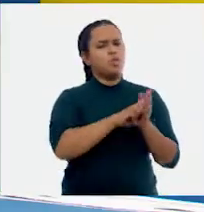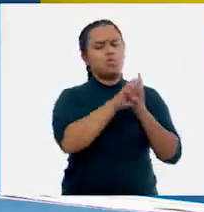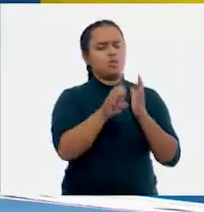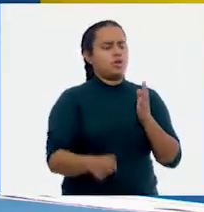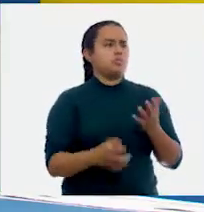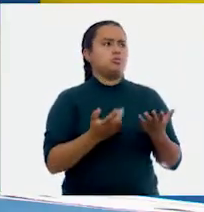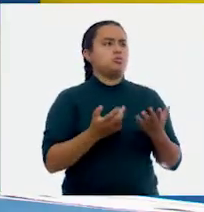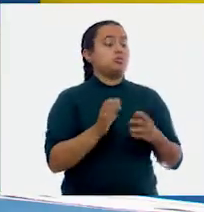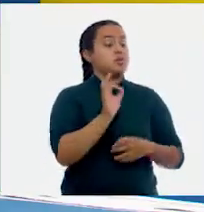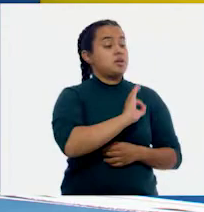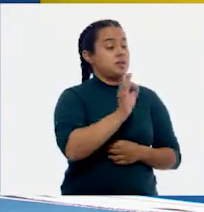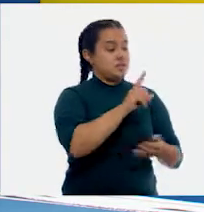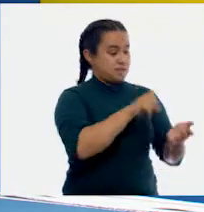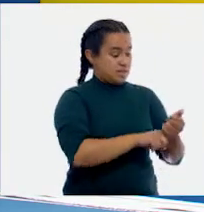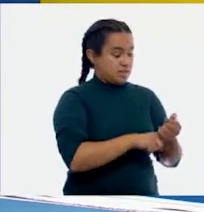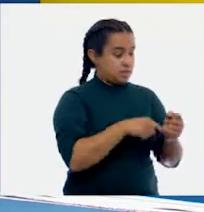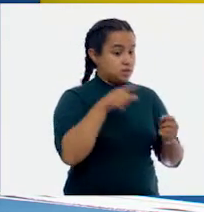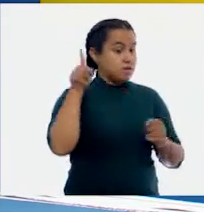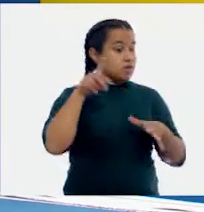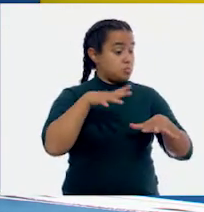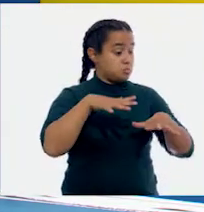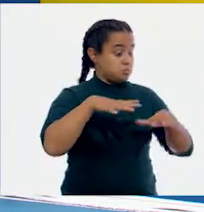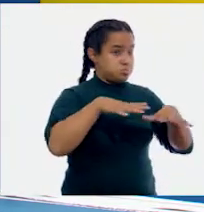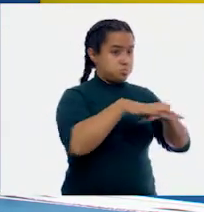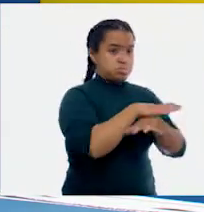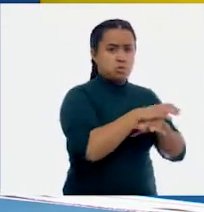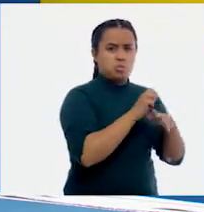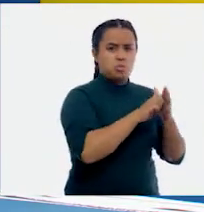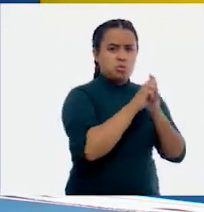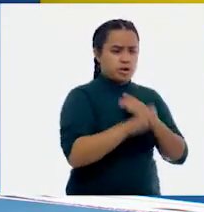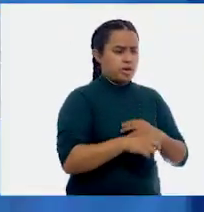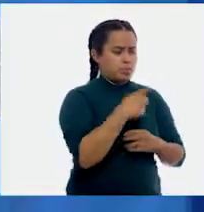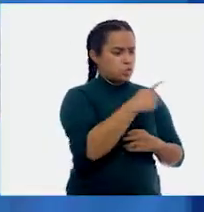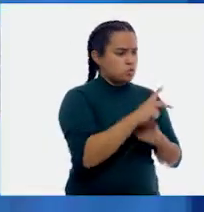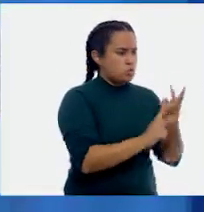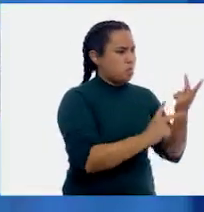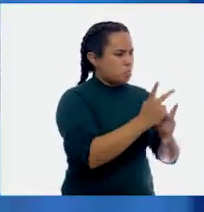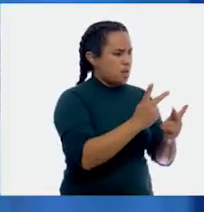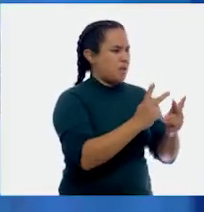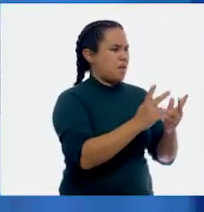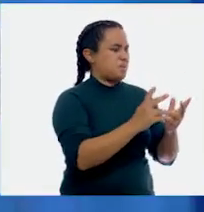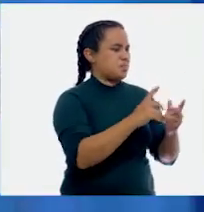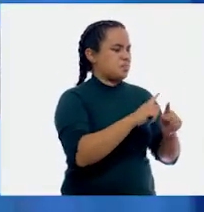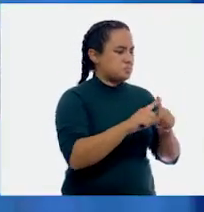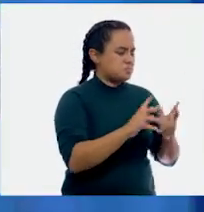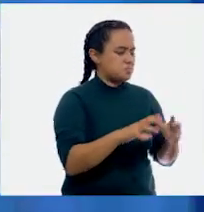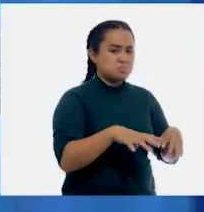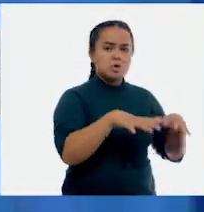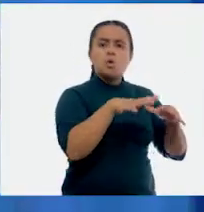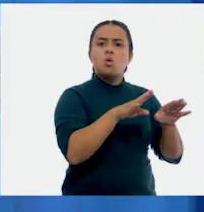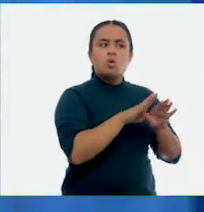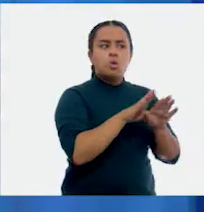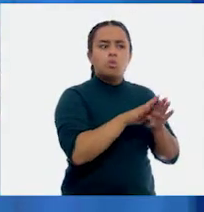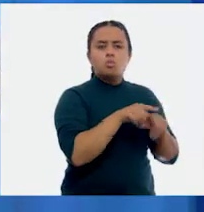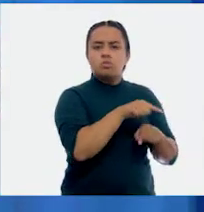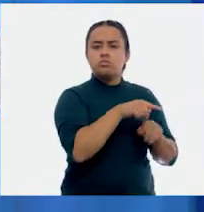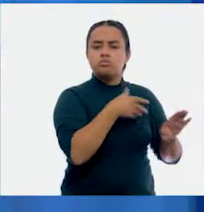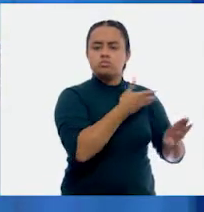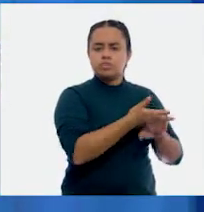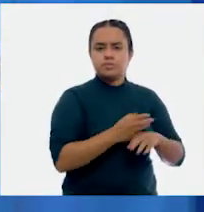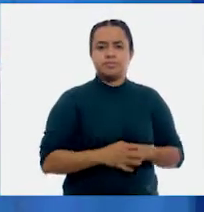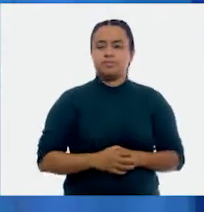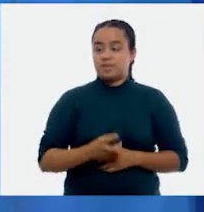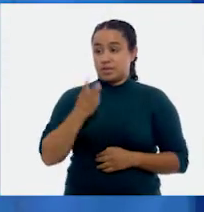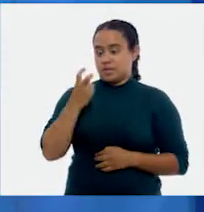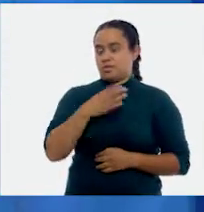alguno de los factores físicos es alterado en los ecosistemas? Muy buena pregunta, Juan Carlos.